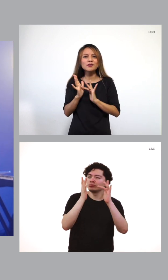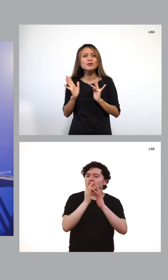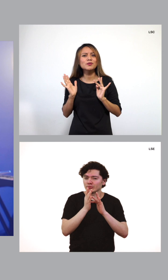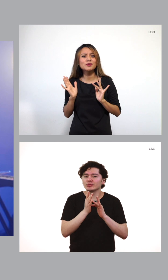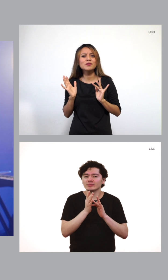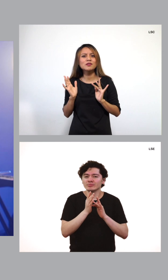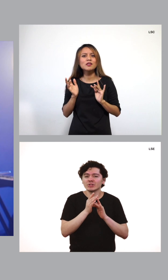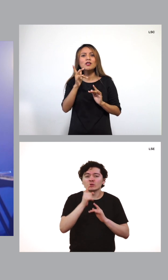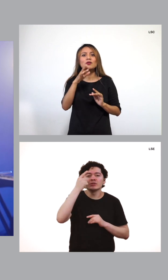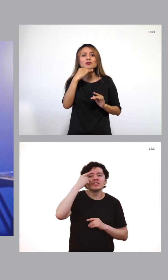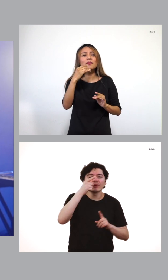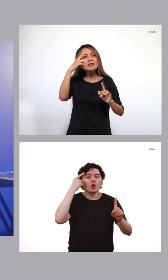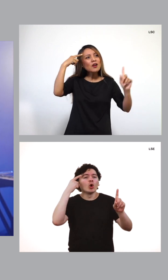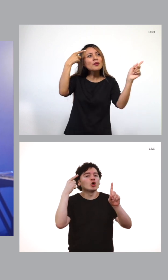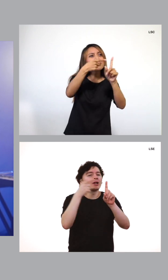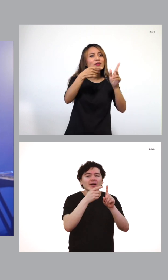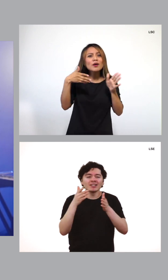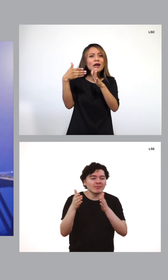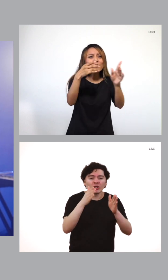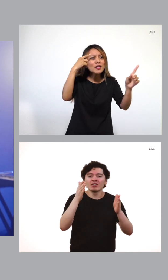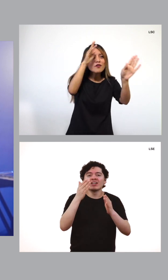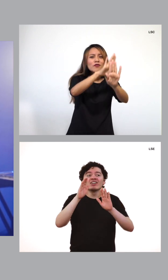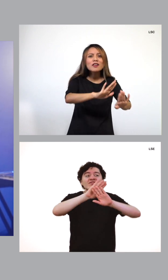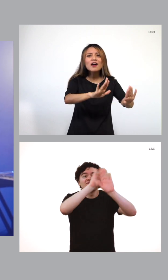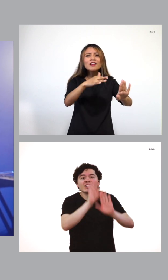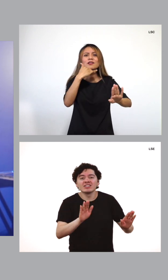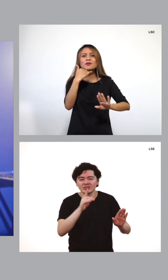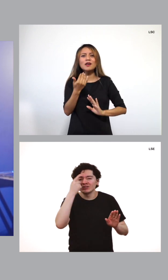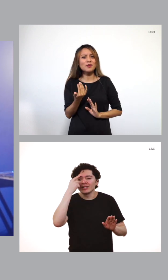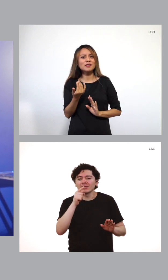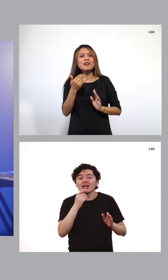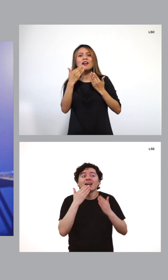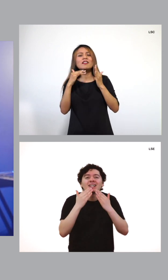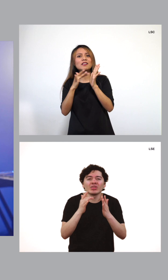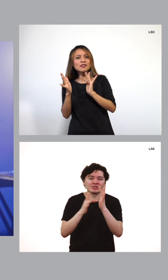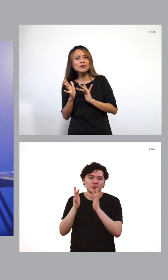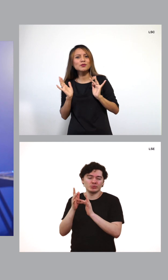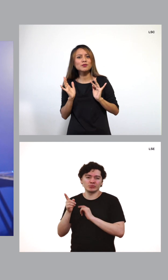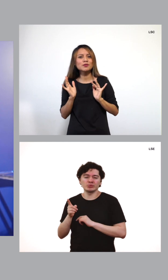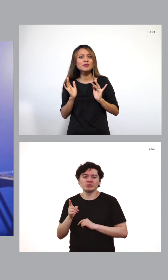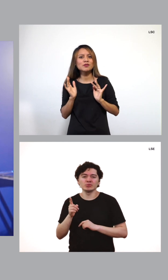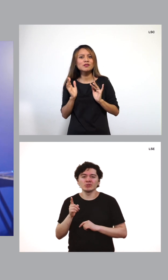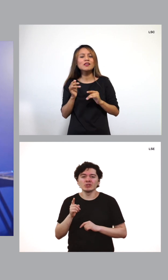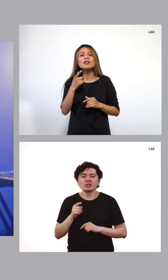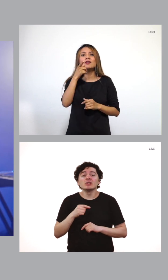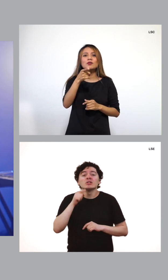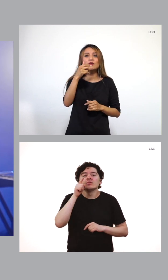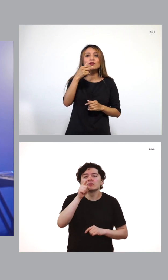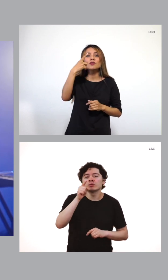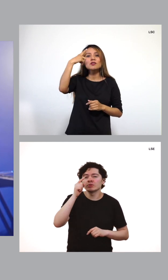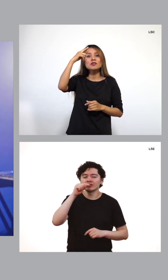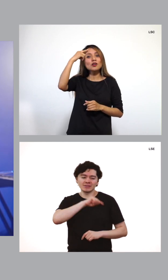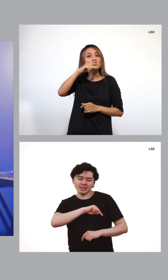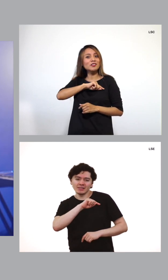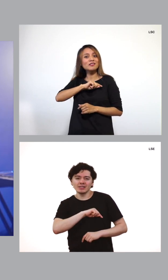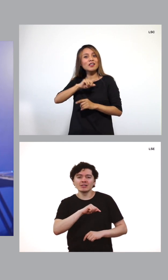Puedes muy bien saber dónde vas en Jesús. Puedes muy bien saber quién está contigo en Jesús. Puedes, si hoy eres consciente de que su luz